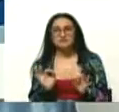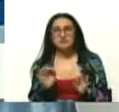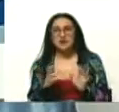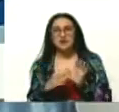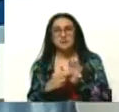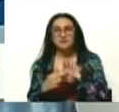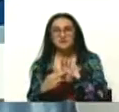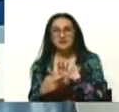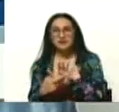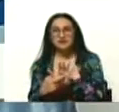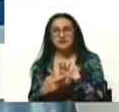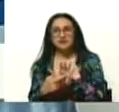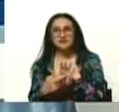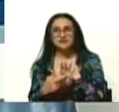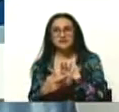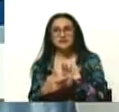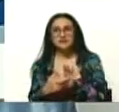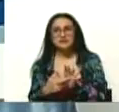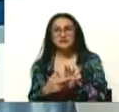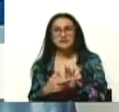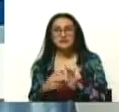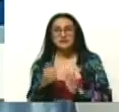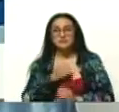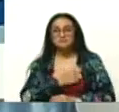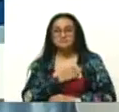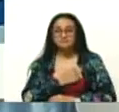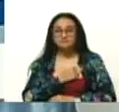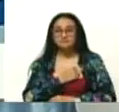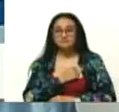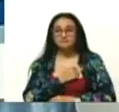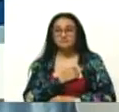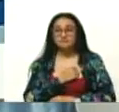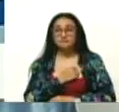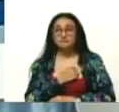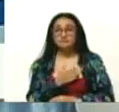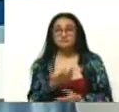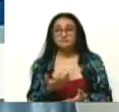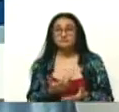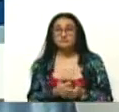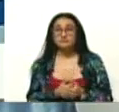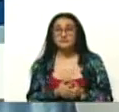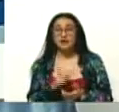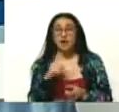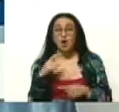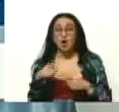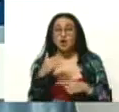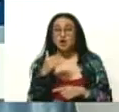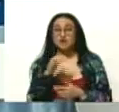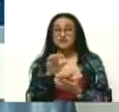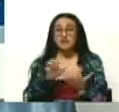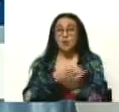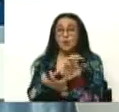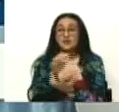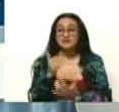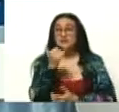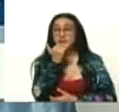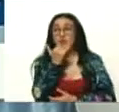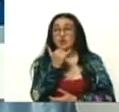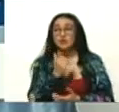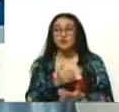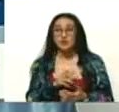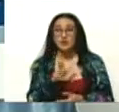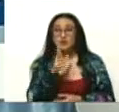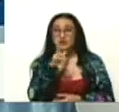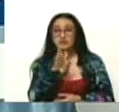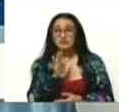representantes, para alertar sobre este flagelo que lamentablemente, cuando ocurre, tiene consecuencias nefastas como